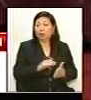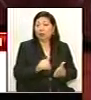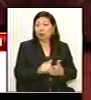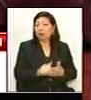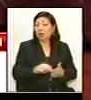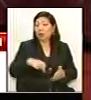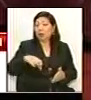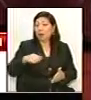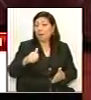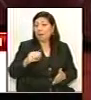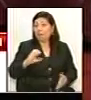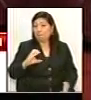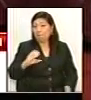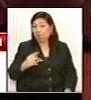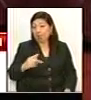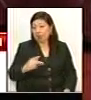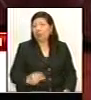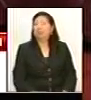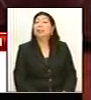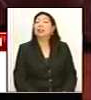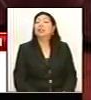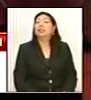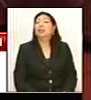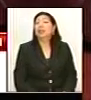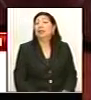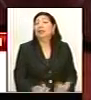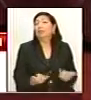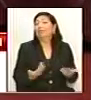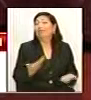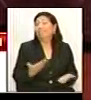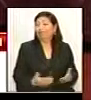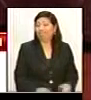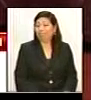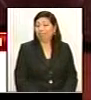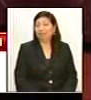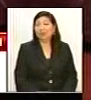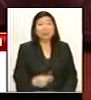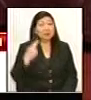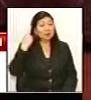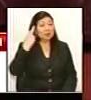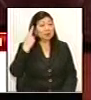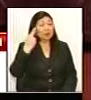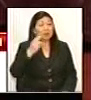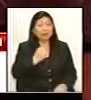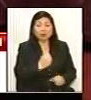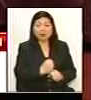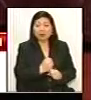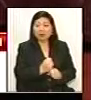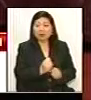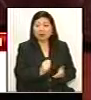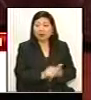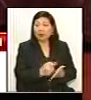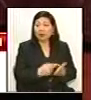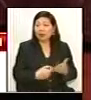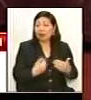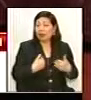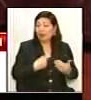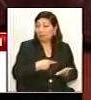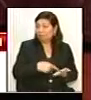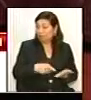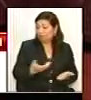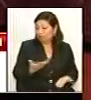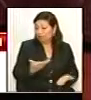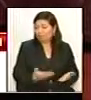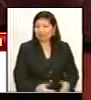PAC. Entonces, es una razón de orden funcional por la que debería salir.